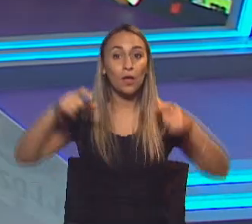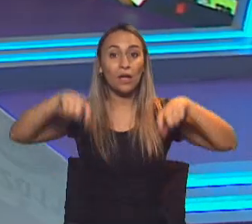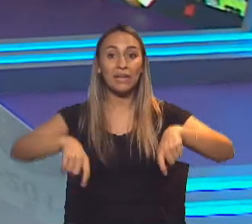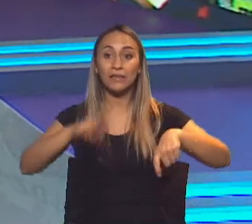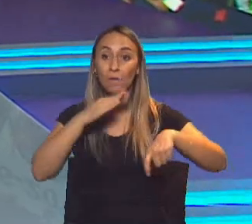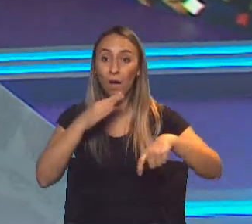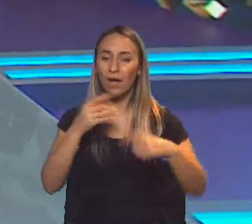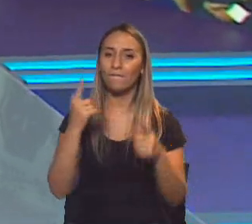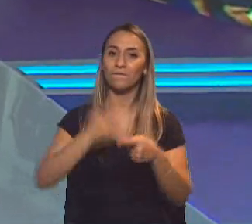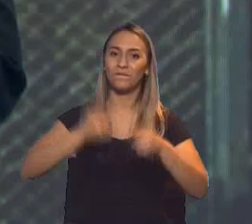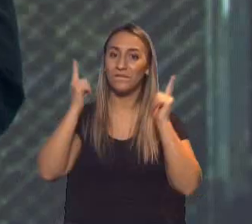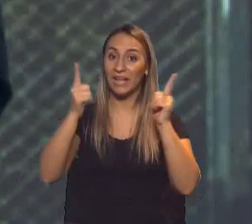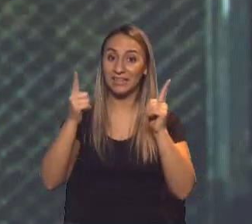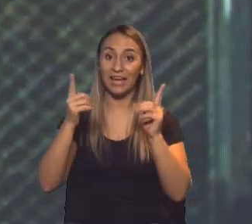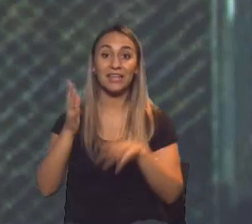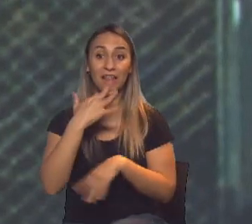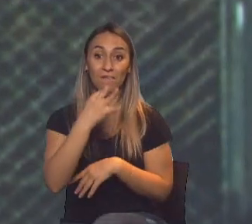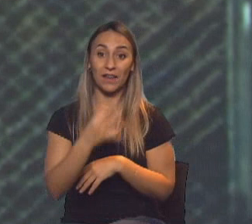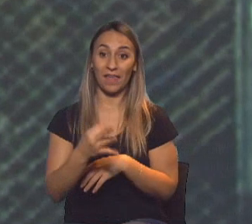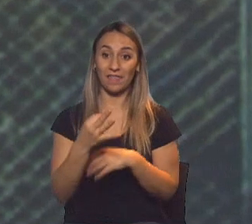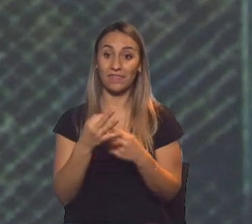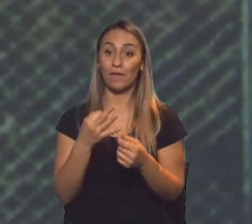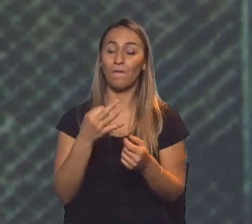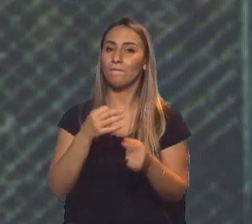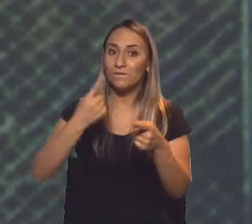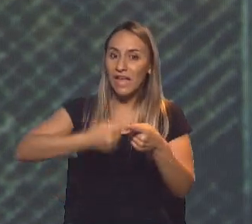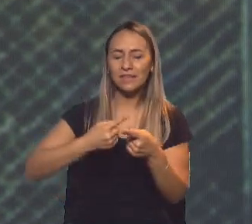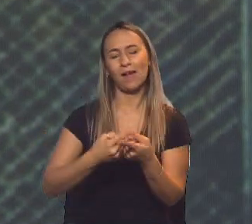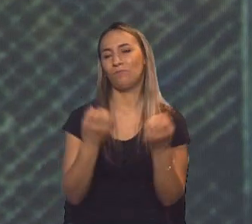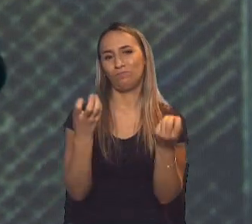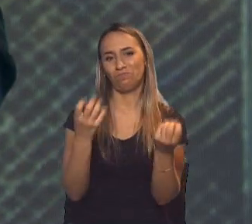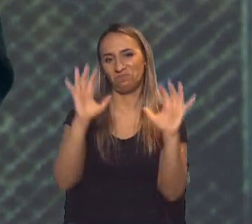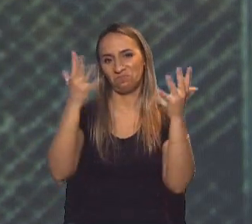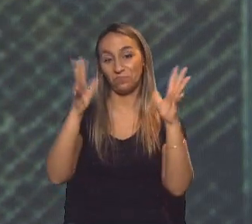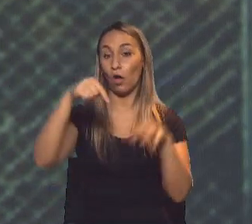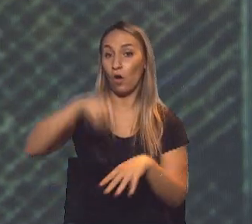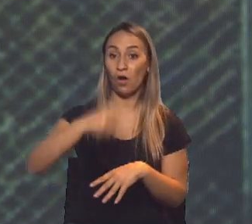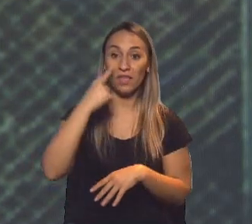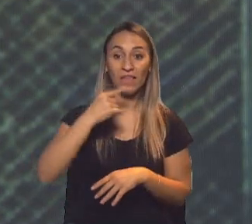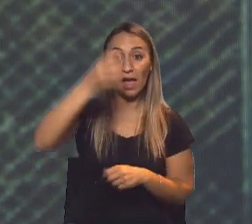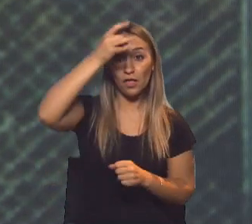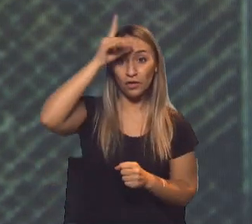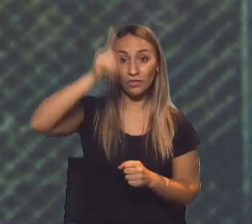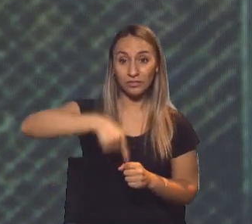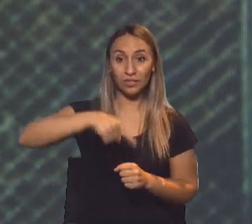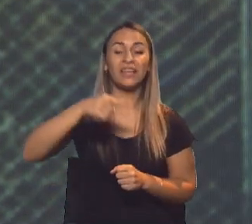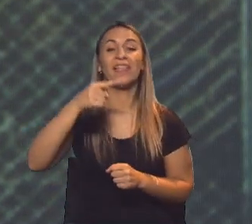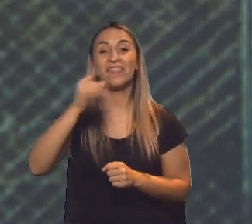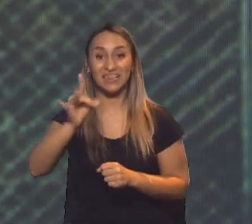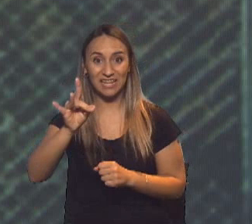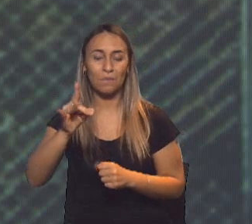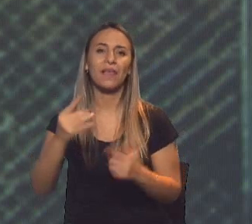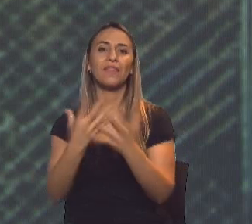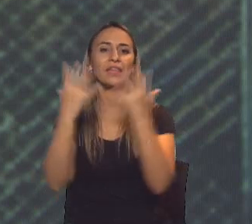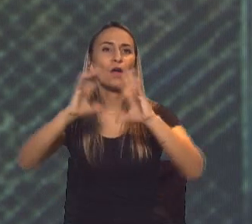Maxi, bienvenido. ¿Cómo estamos? Una fiesta más que justificada, Pablo, teniendo en cuenta que hoy, 12 del 12, es el Día Mundial del Hincha de